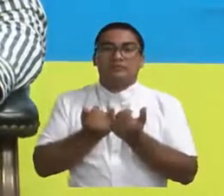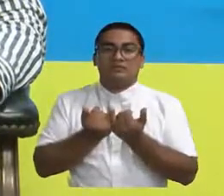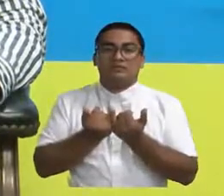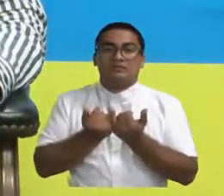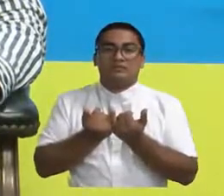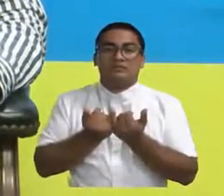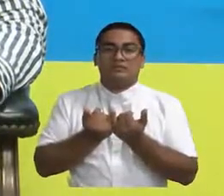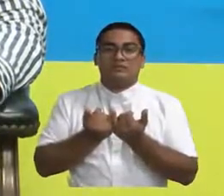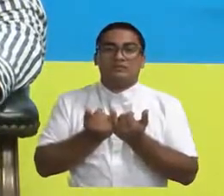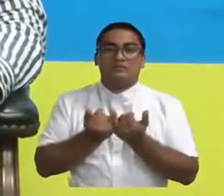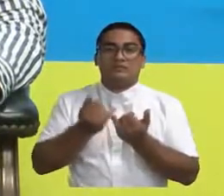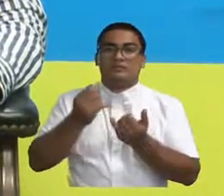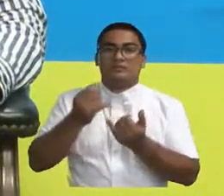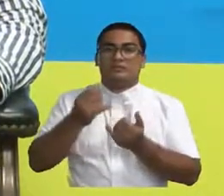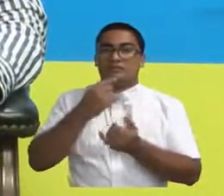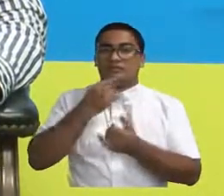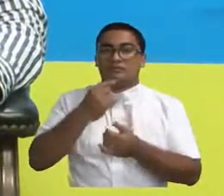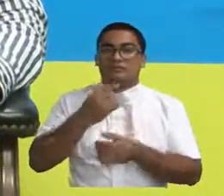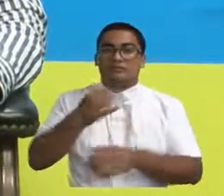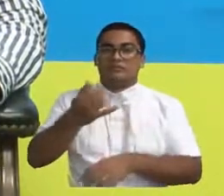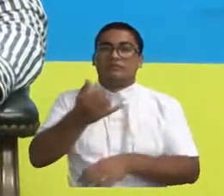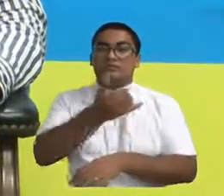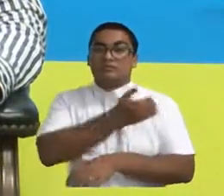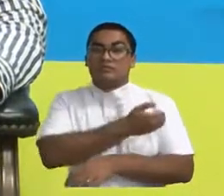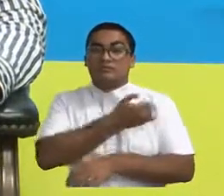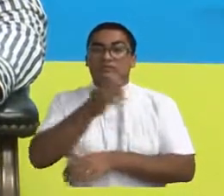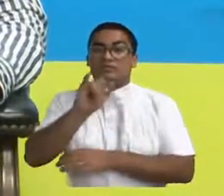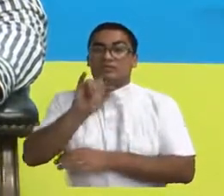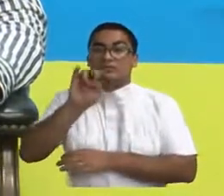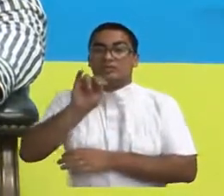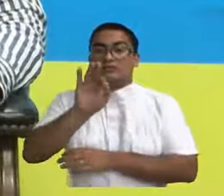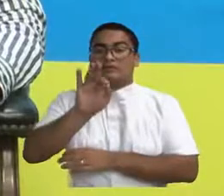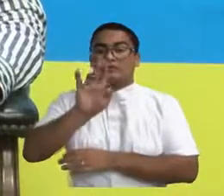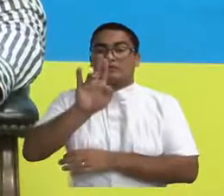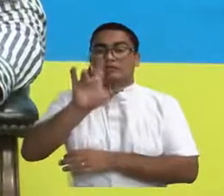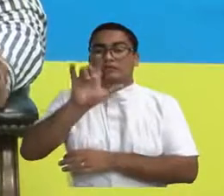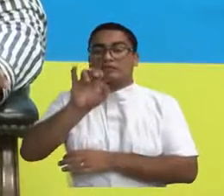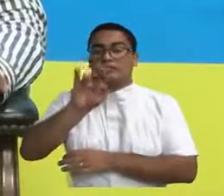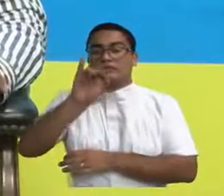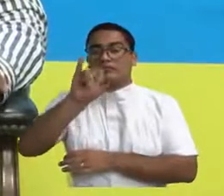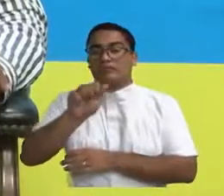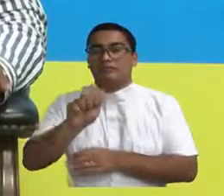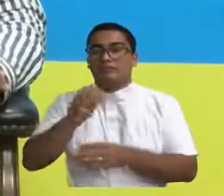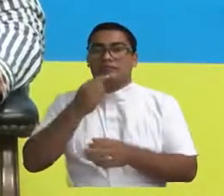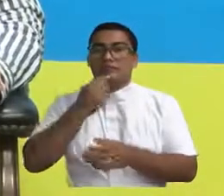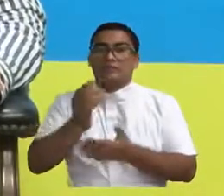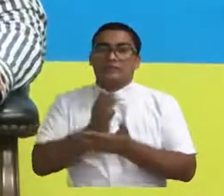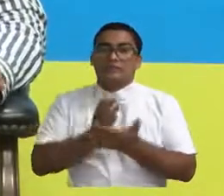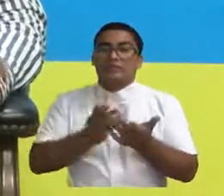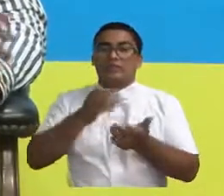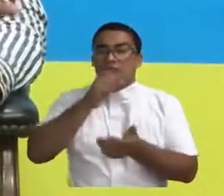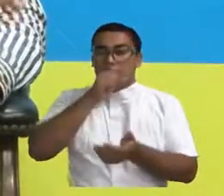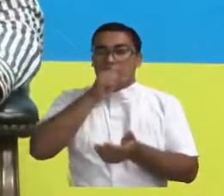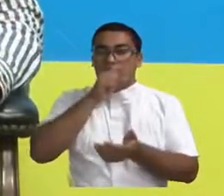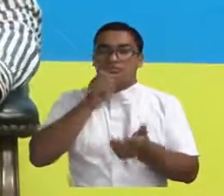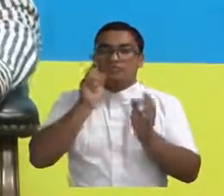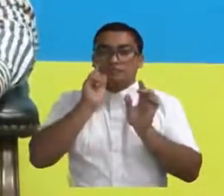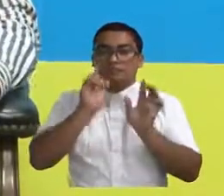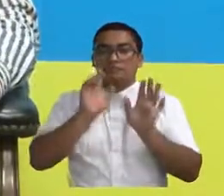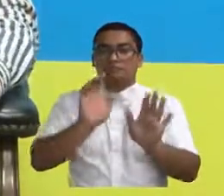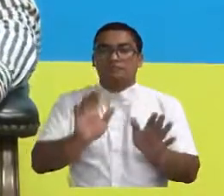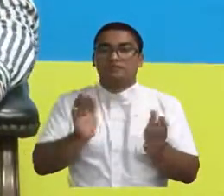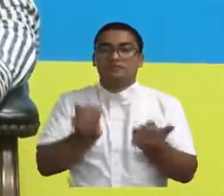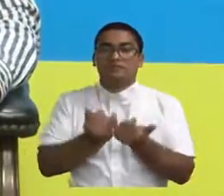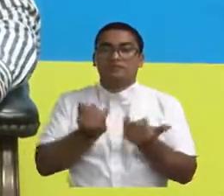Con la neumococo. La vacuna contra la influenza también, contra, ¿verdad? Contra la influenza y la neumococo. Que también previene, sí, este tipo de enfermedades respiratorias. Sí. Y, o